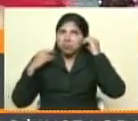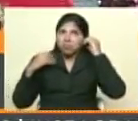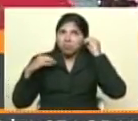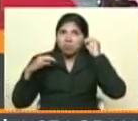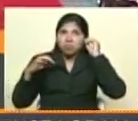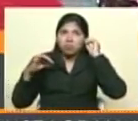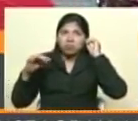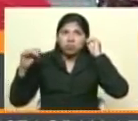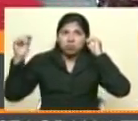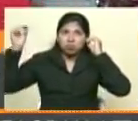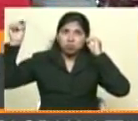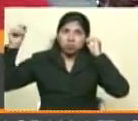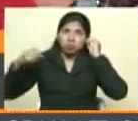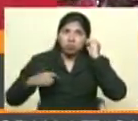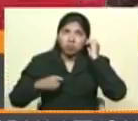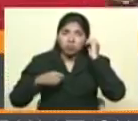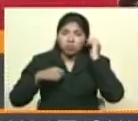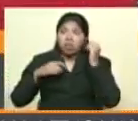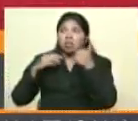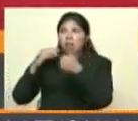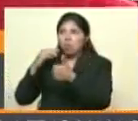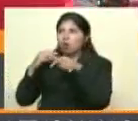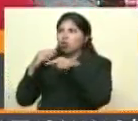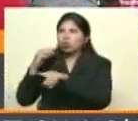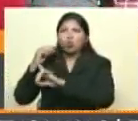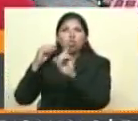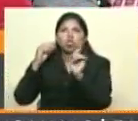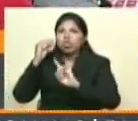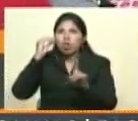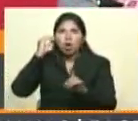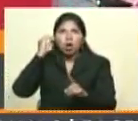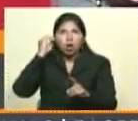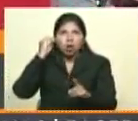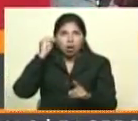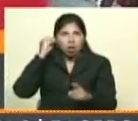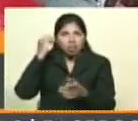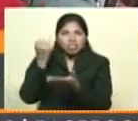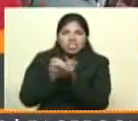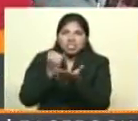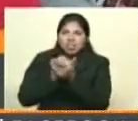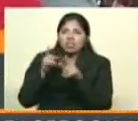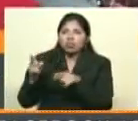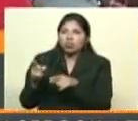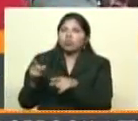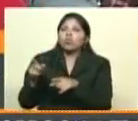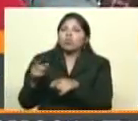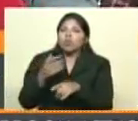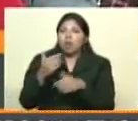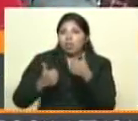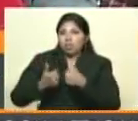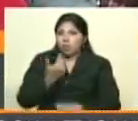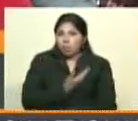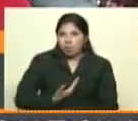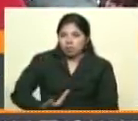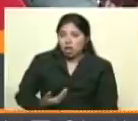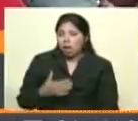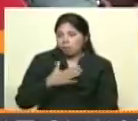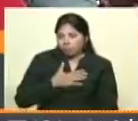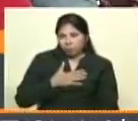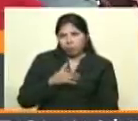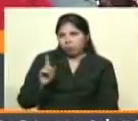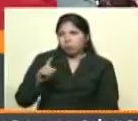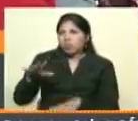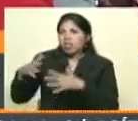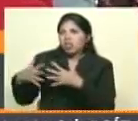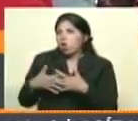qué bueno que tú no te vas a inscribir a la candidatura presidencial. Mi gobierno no quiere que te inscribas. Y Ramos Alup lo único